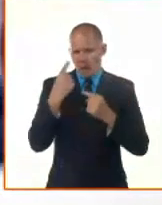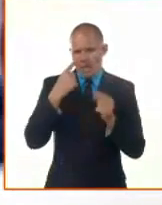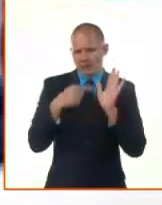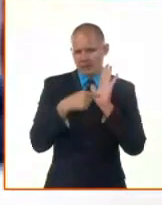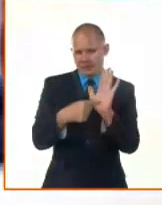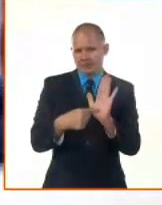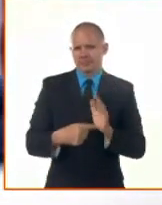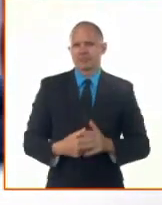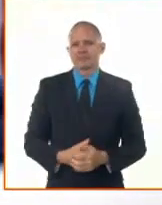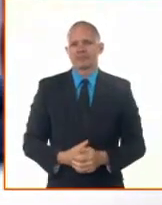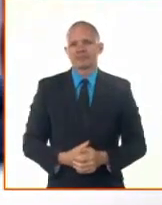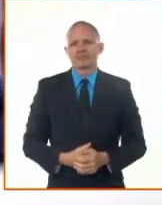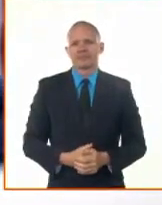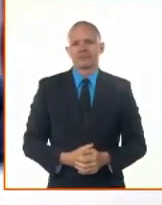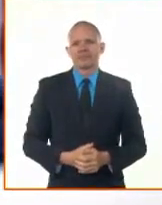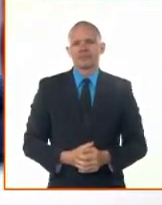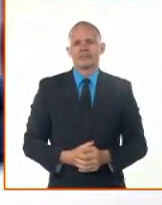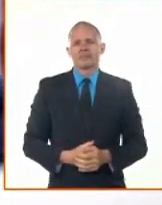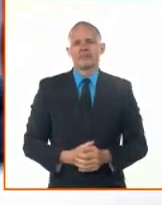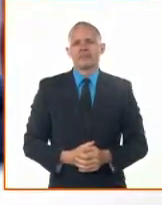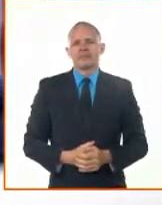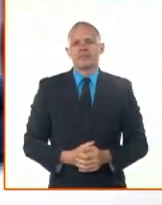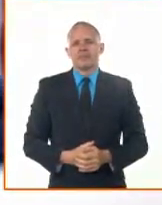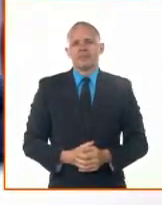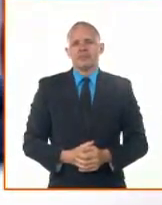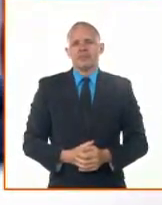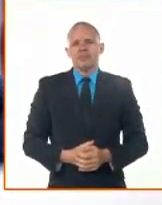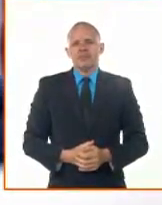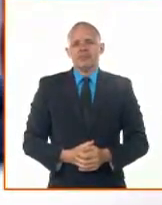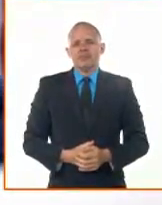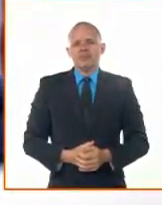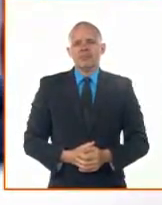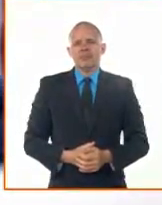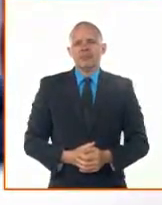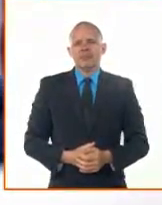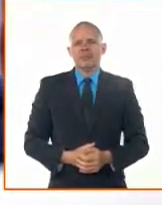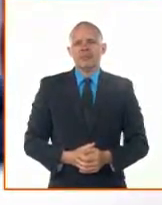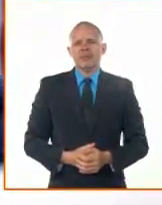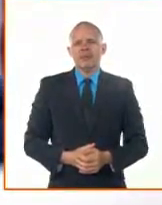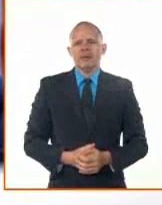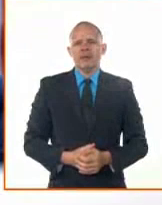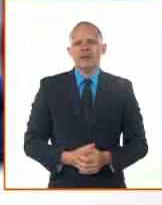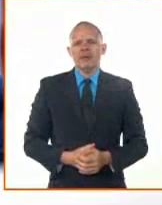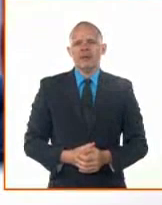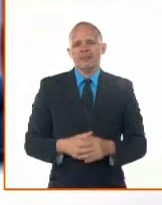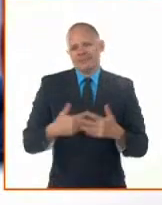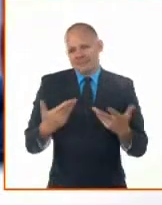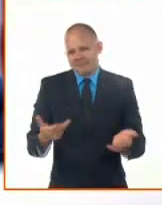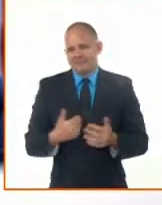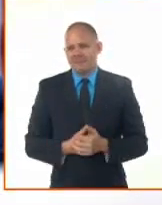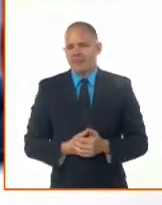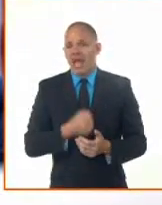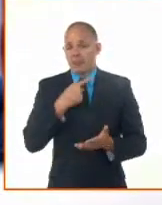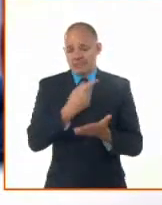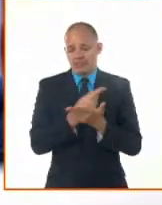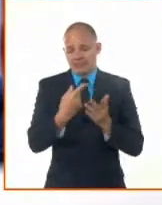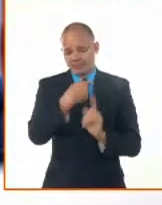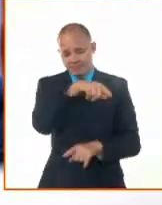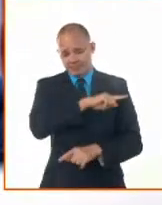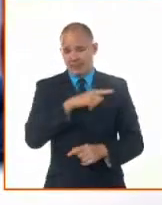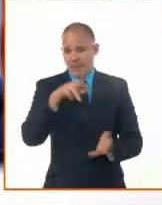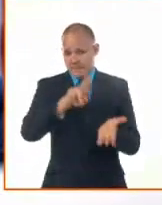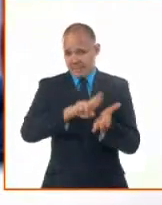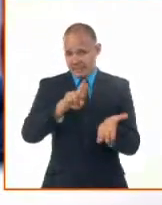ustedes Bueno qué ha pasado el martes de la semana pasada todo transcurrió